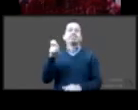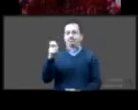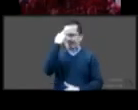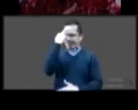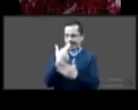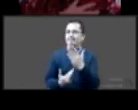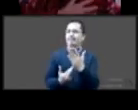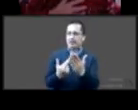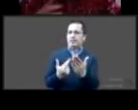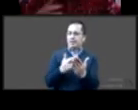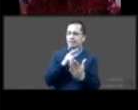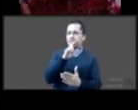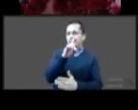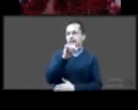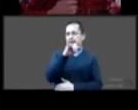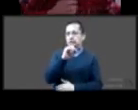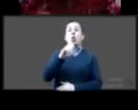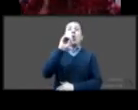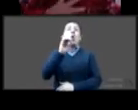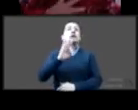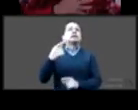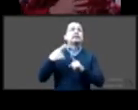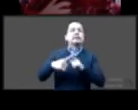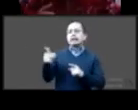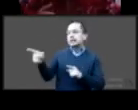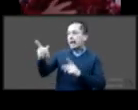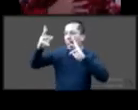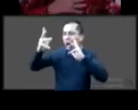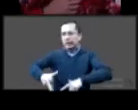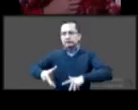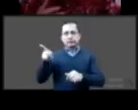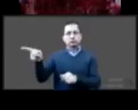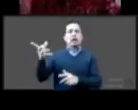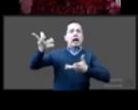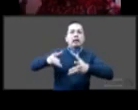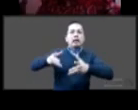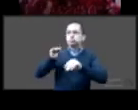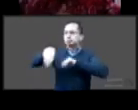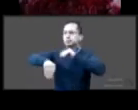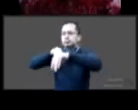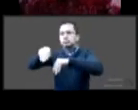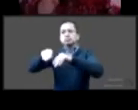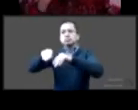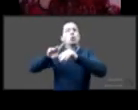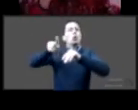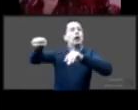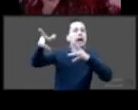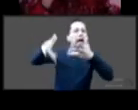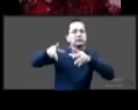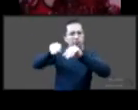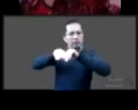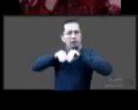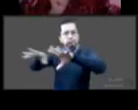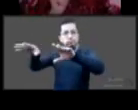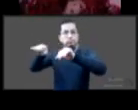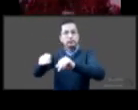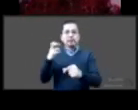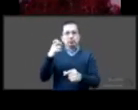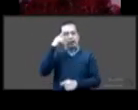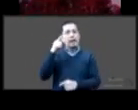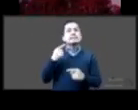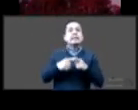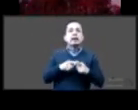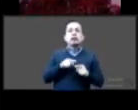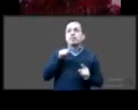Ahí buscamos que los verbos fueran lo más amplio posibles, pero también lo más certeros